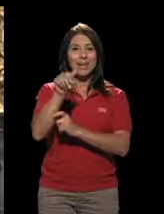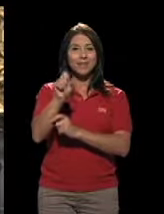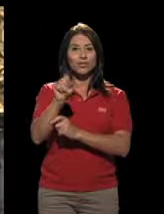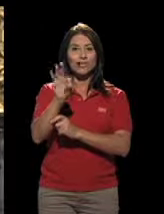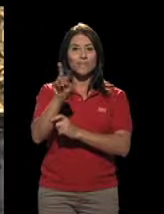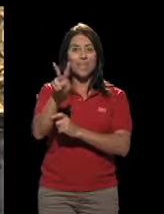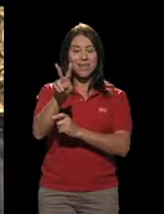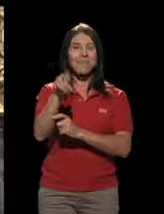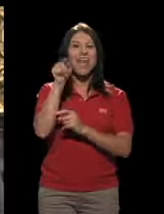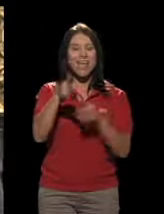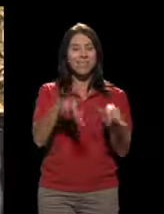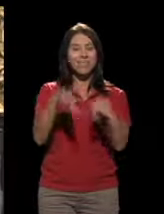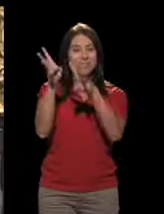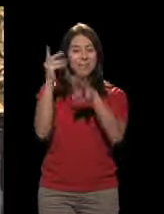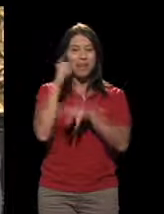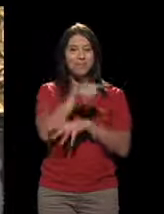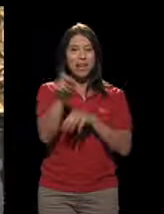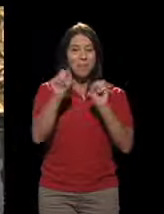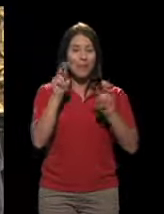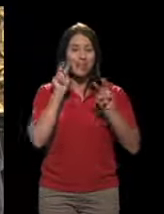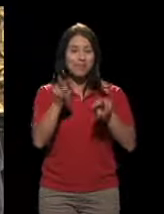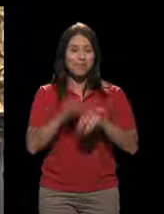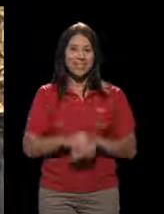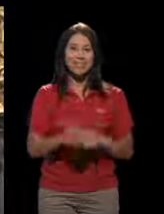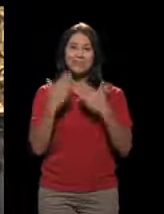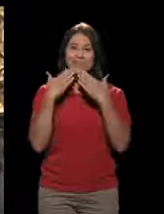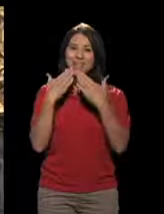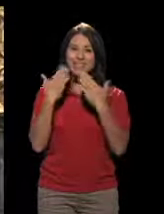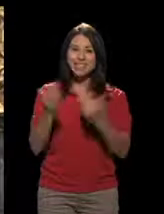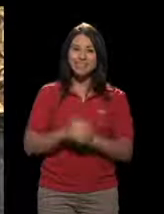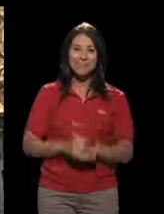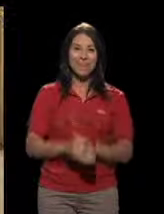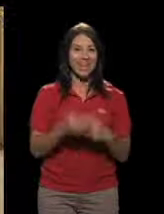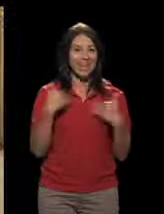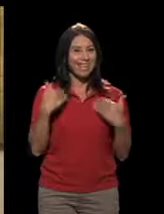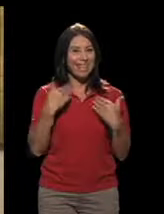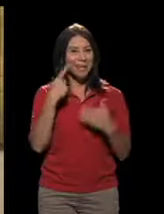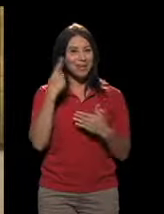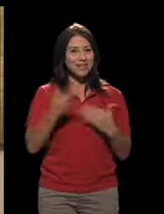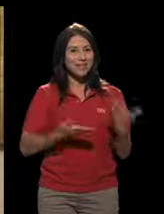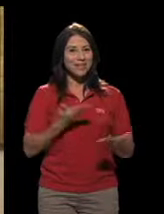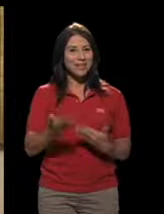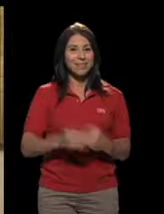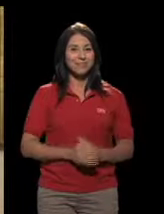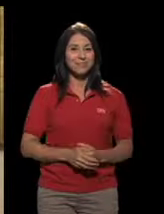www.youtube.com/Nexus TV y allí la colgaremos también para que usted la pueda repasar. Muchas gracias, doña Ana Elena. Encantada, para servirte.